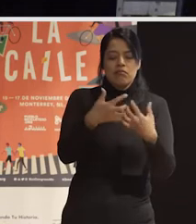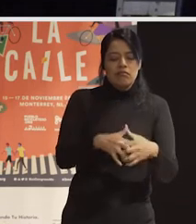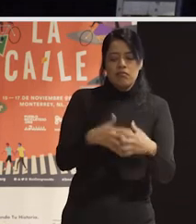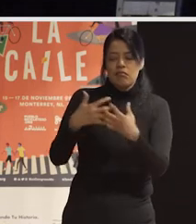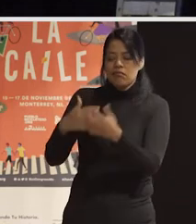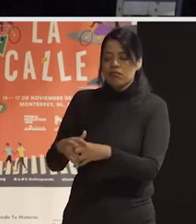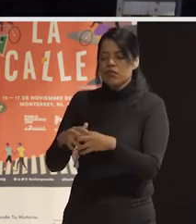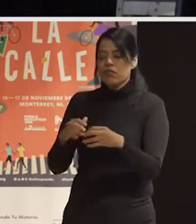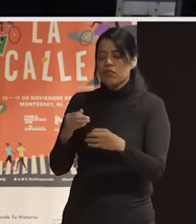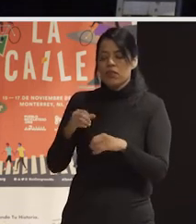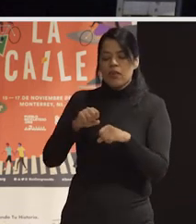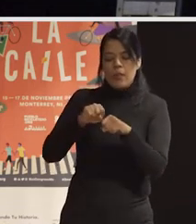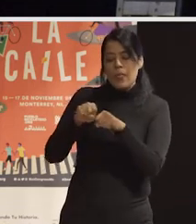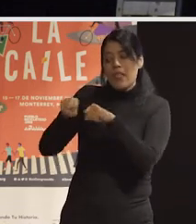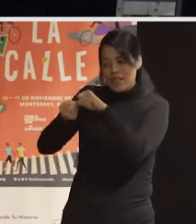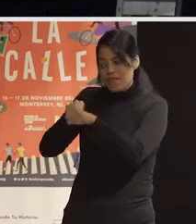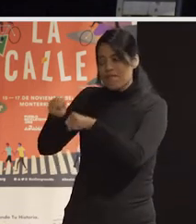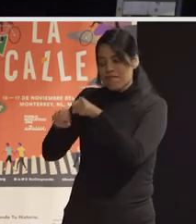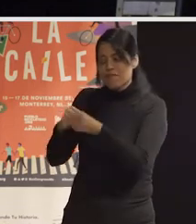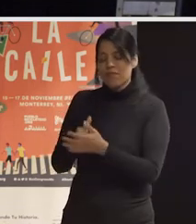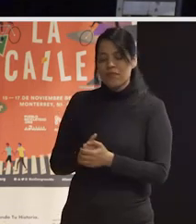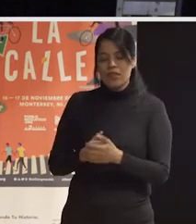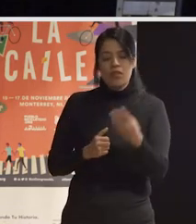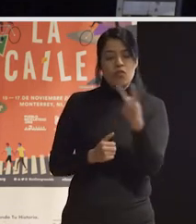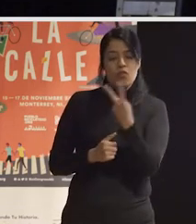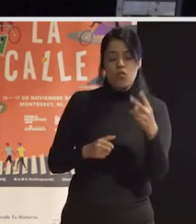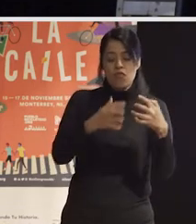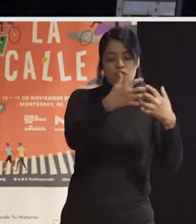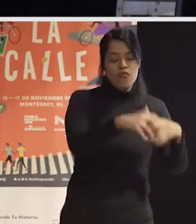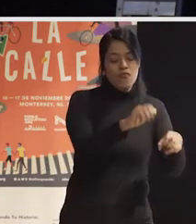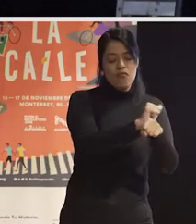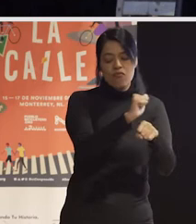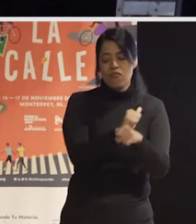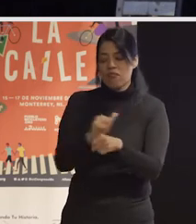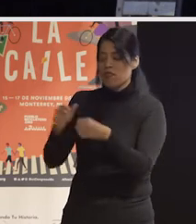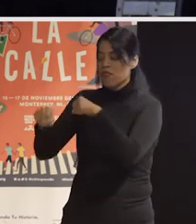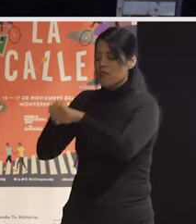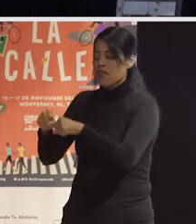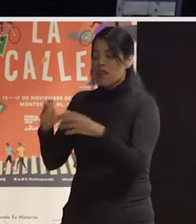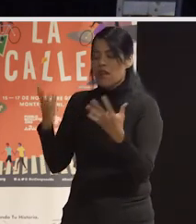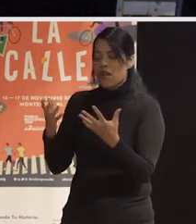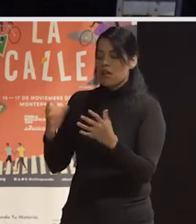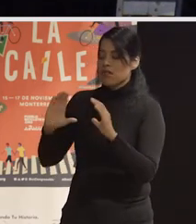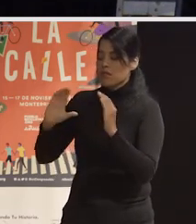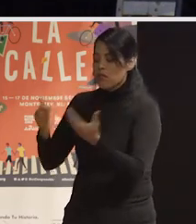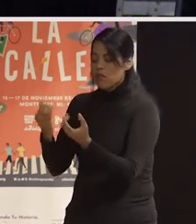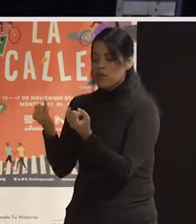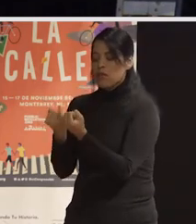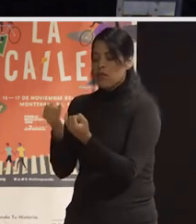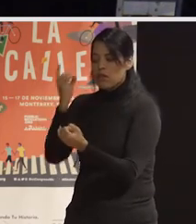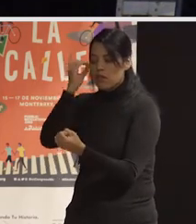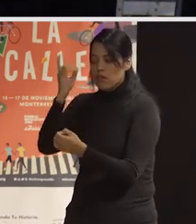marginal también la bici cuál de las dos máquinas es la que hace comunidad junto con sus dueños pues